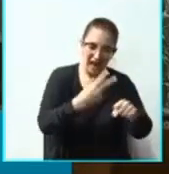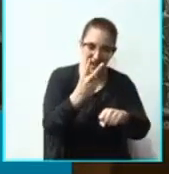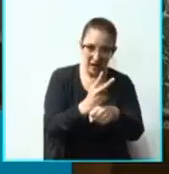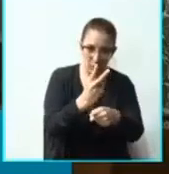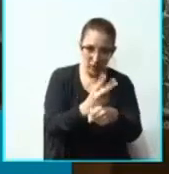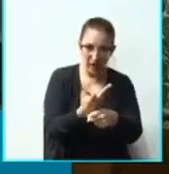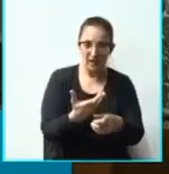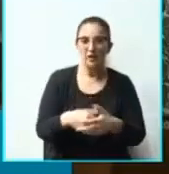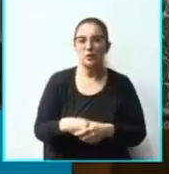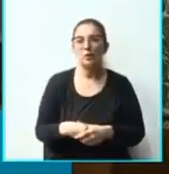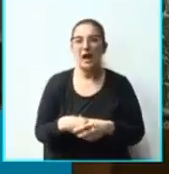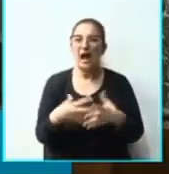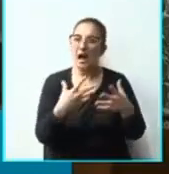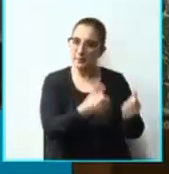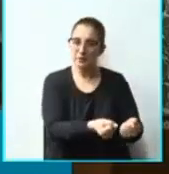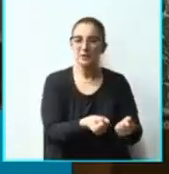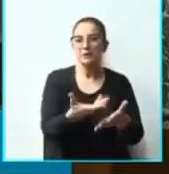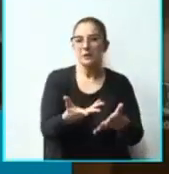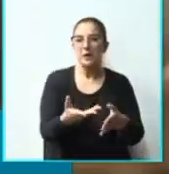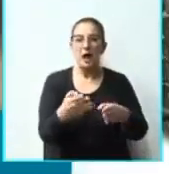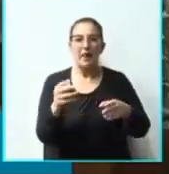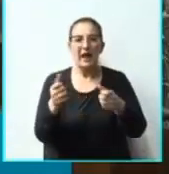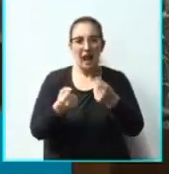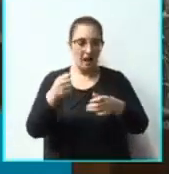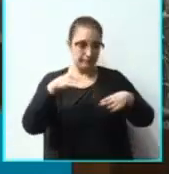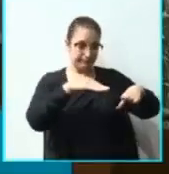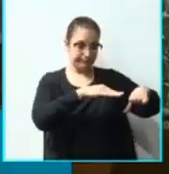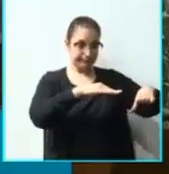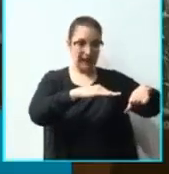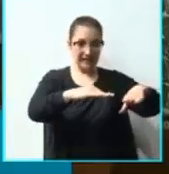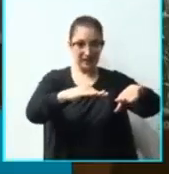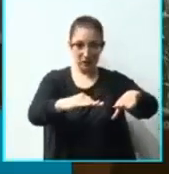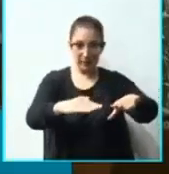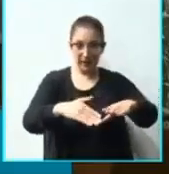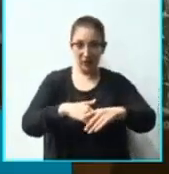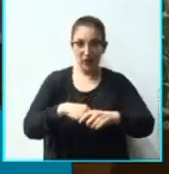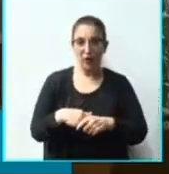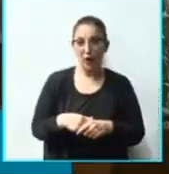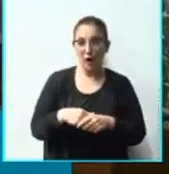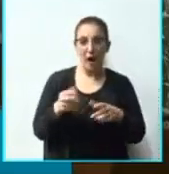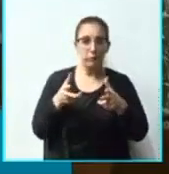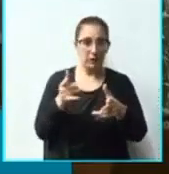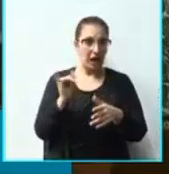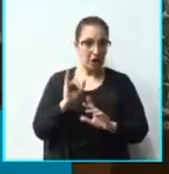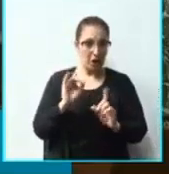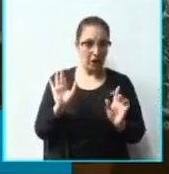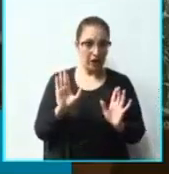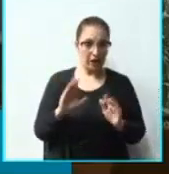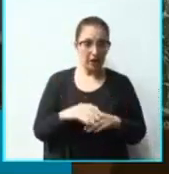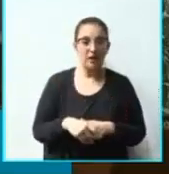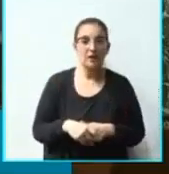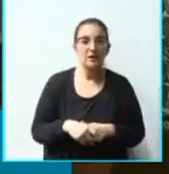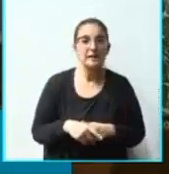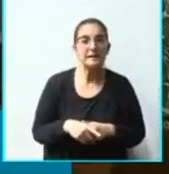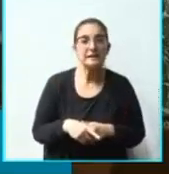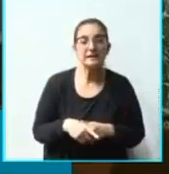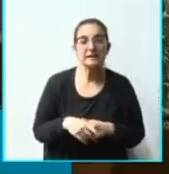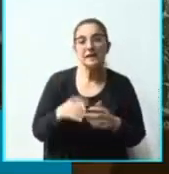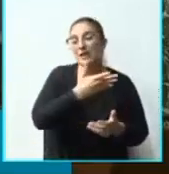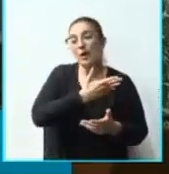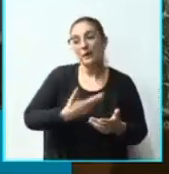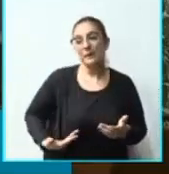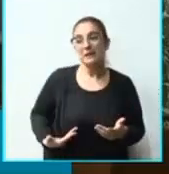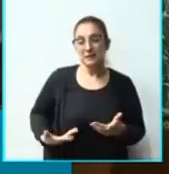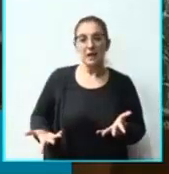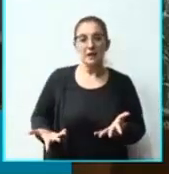en la segunda lectura. El tema del estacionamiento también no lo había mencionado antes. Y si es necesario, señor presidente, que se haga